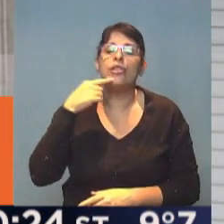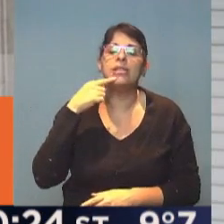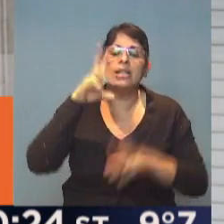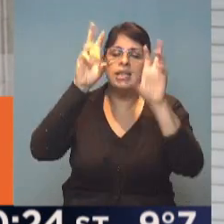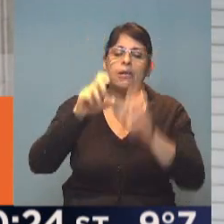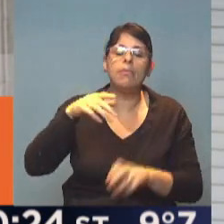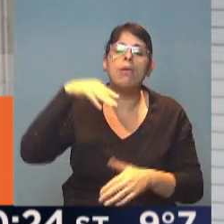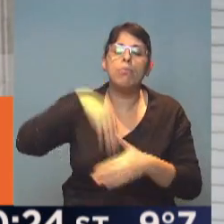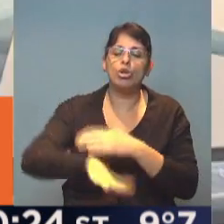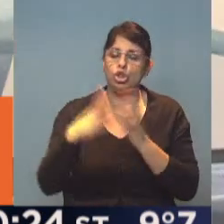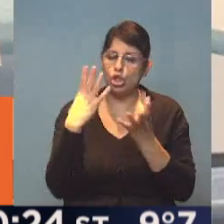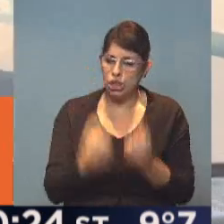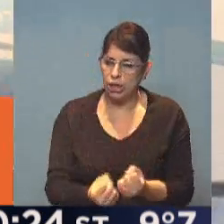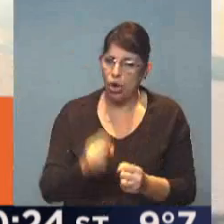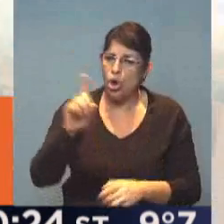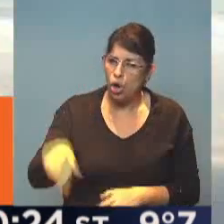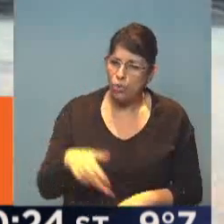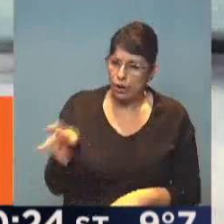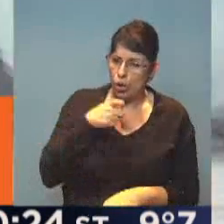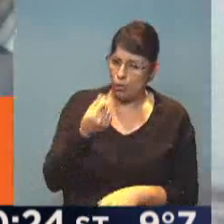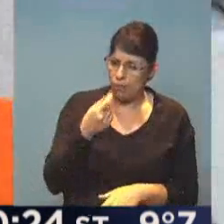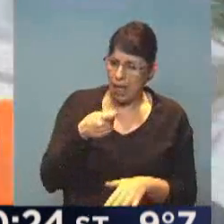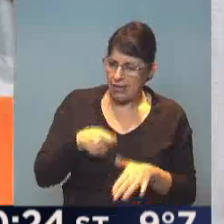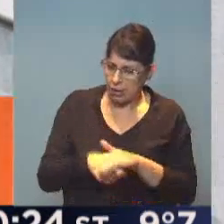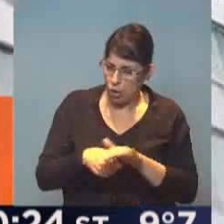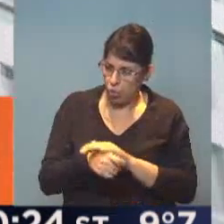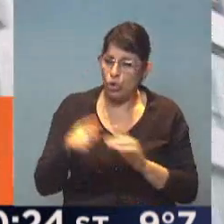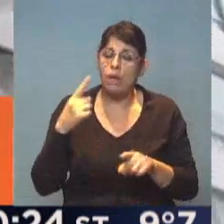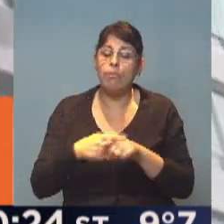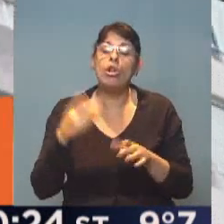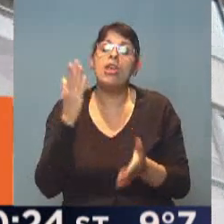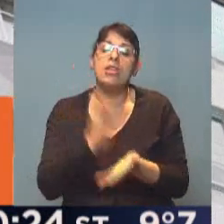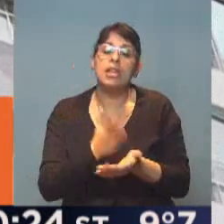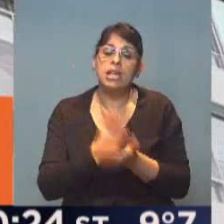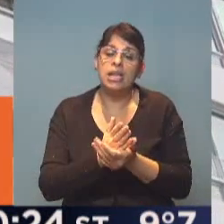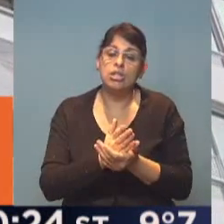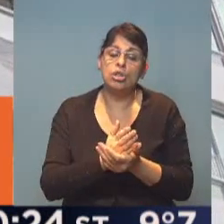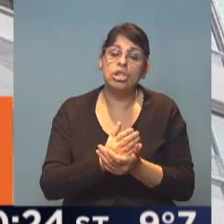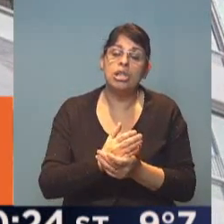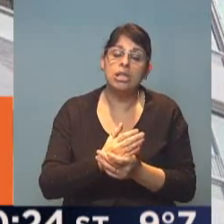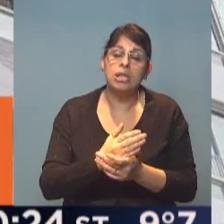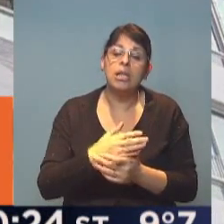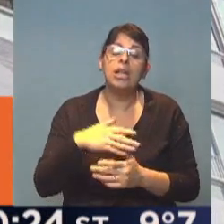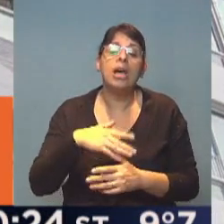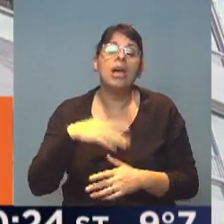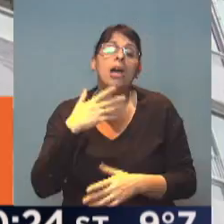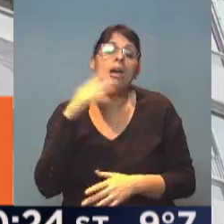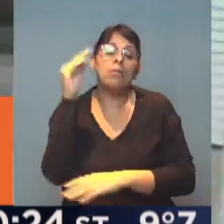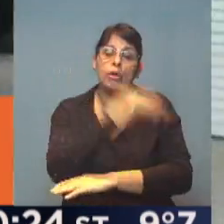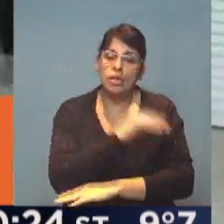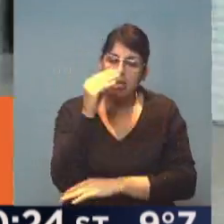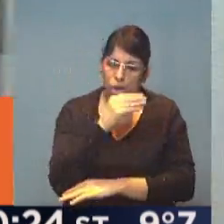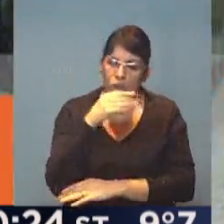porque se relaciona con el cobro de dinero ilegal por los derechos de explotación de crecimientos en benín áfrica